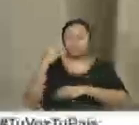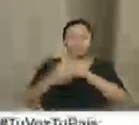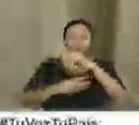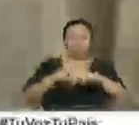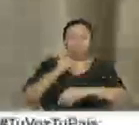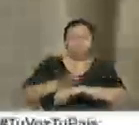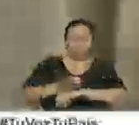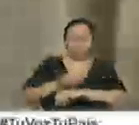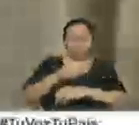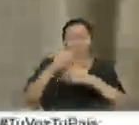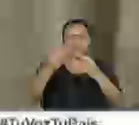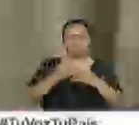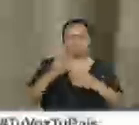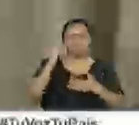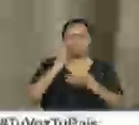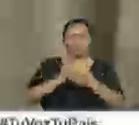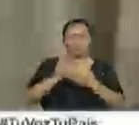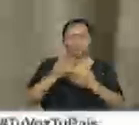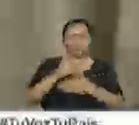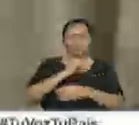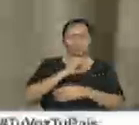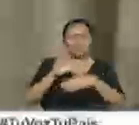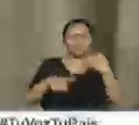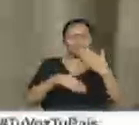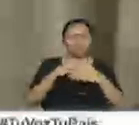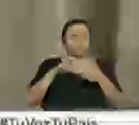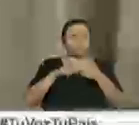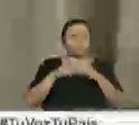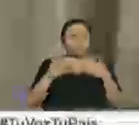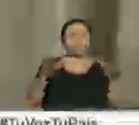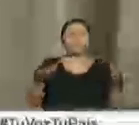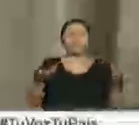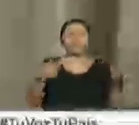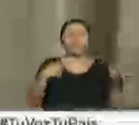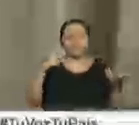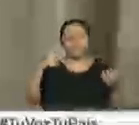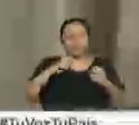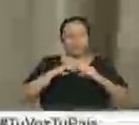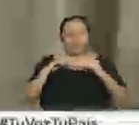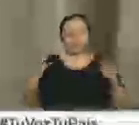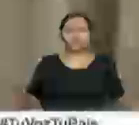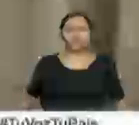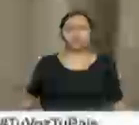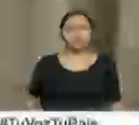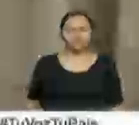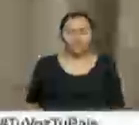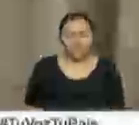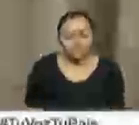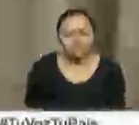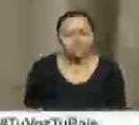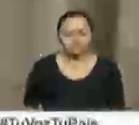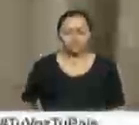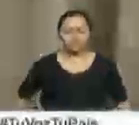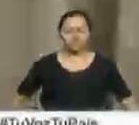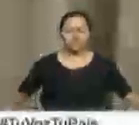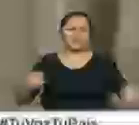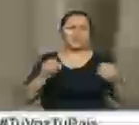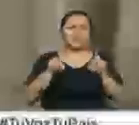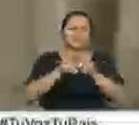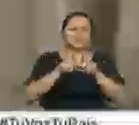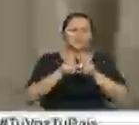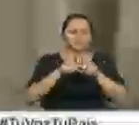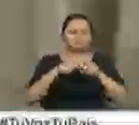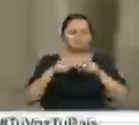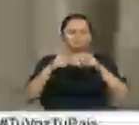paraísos fiscales. ¿Quién puede éticamente justificar un paraíso fiscal? O sea, es la muestra más